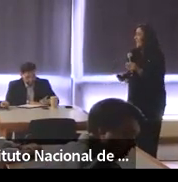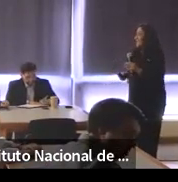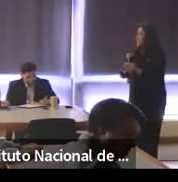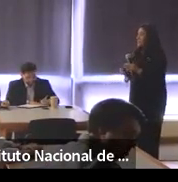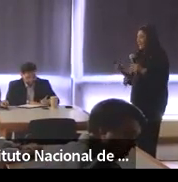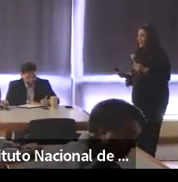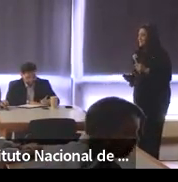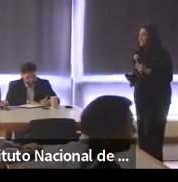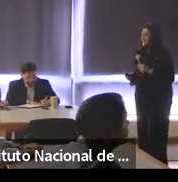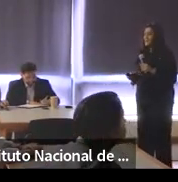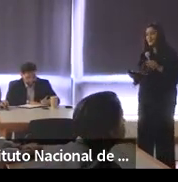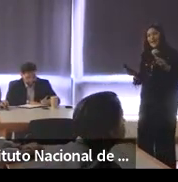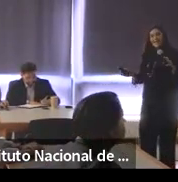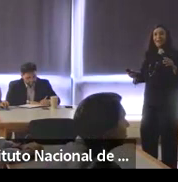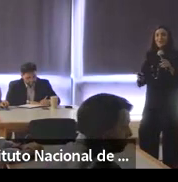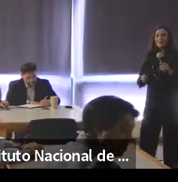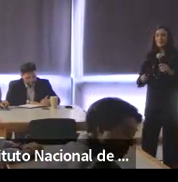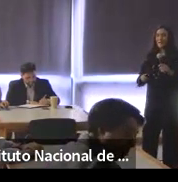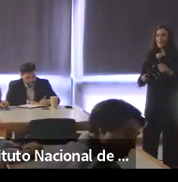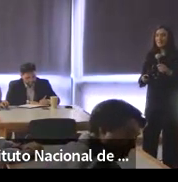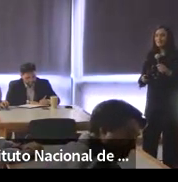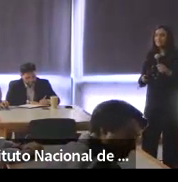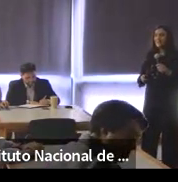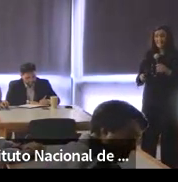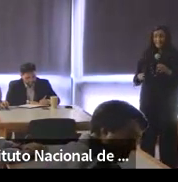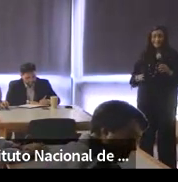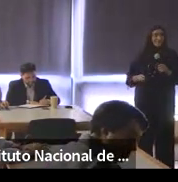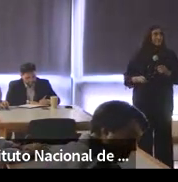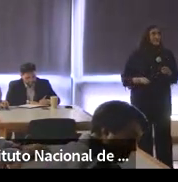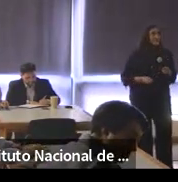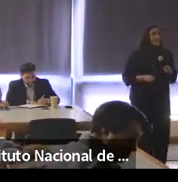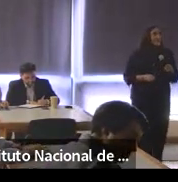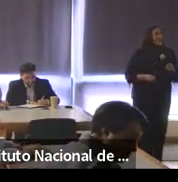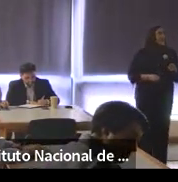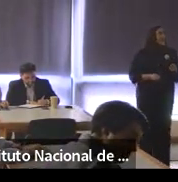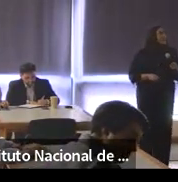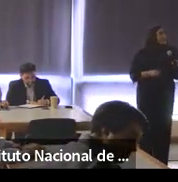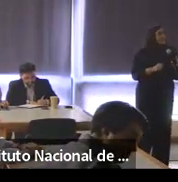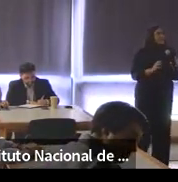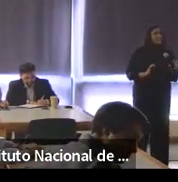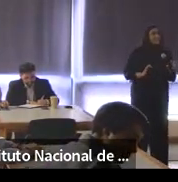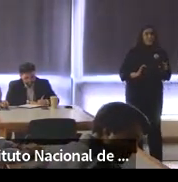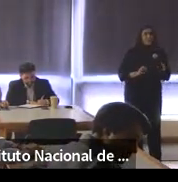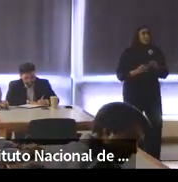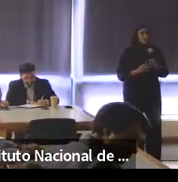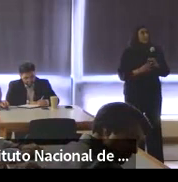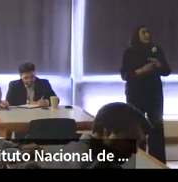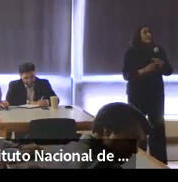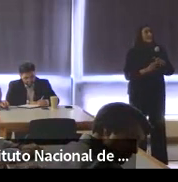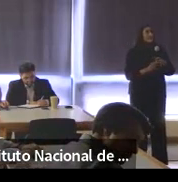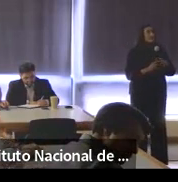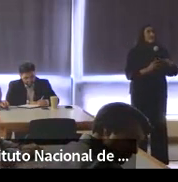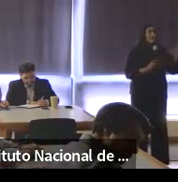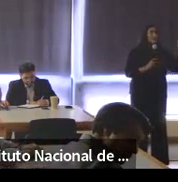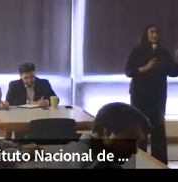hay una que no gana lo que esperaba y es así estas partes bueno no no